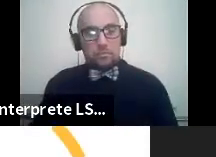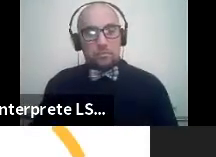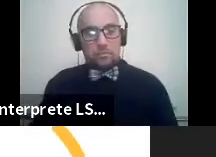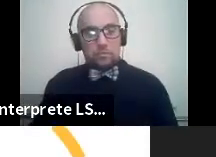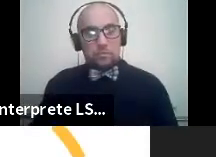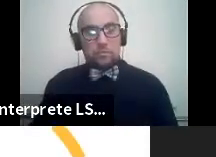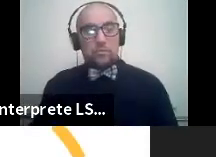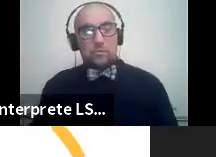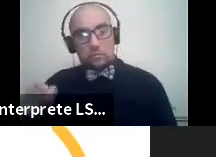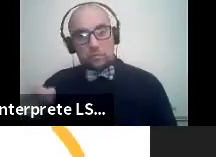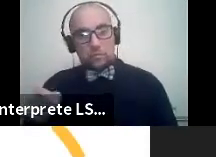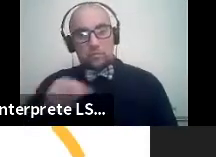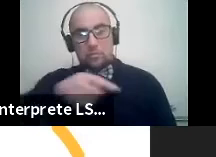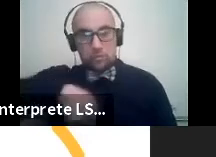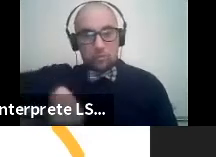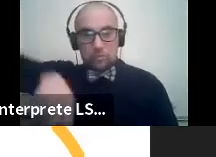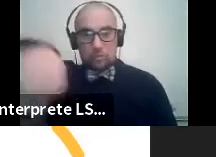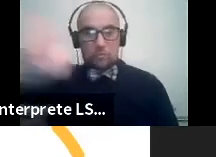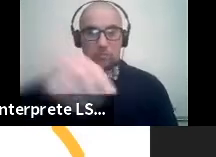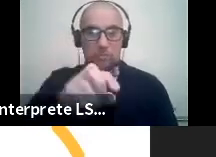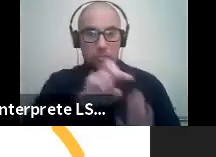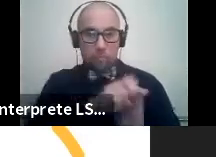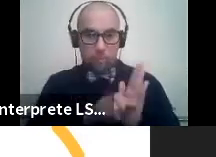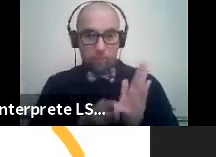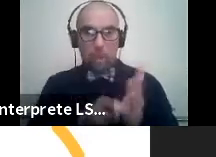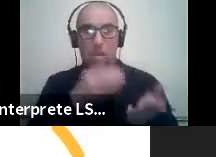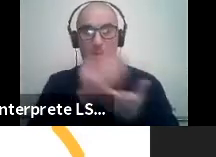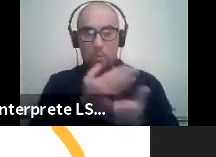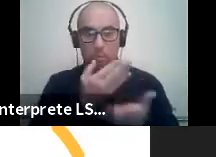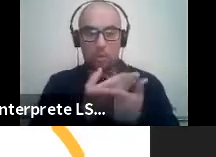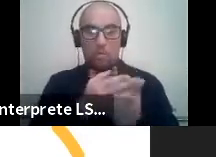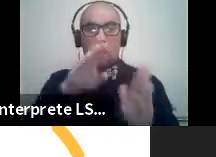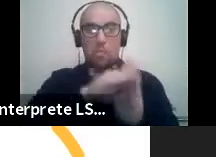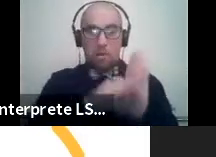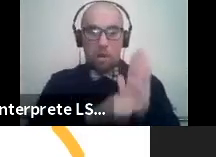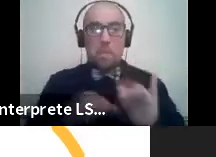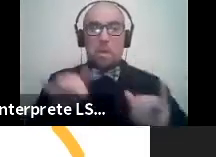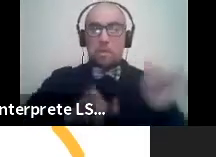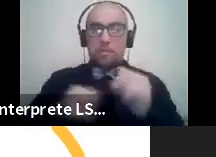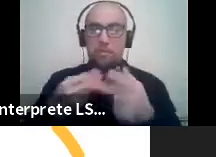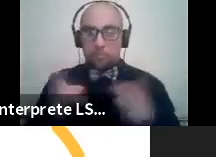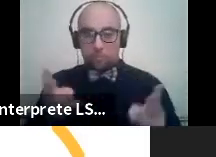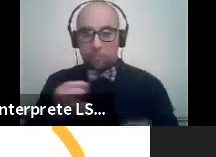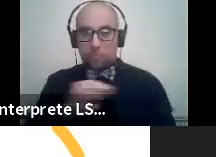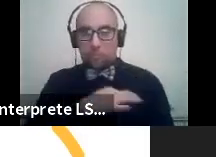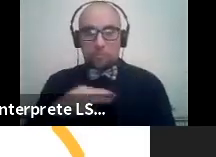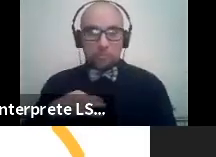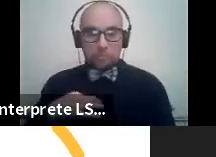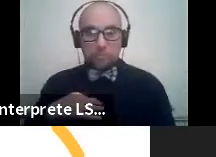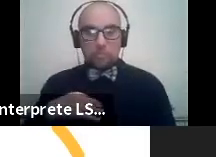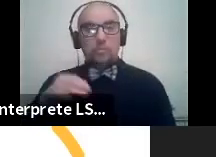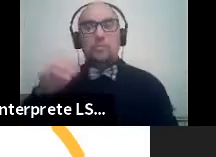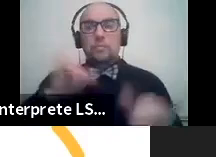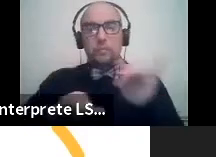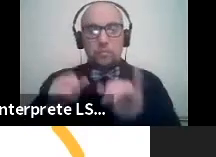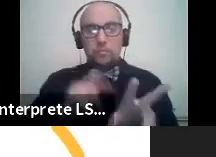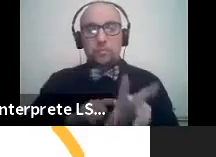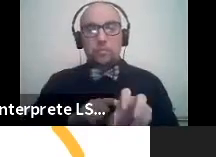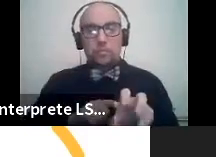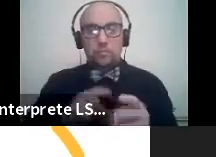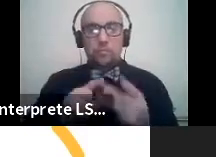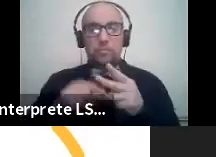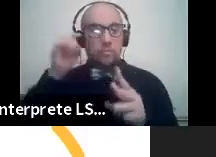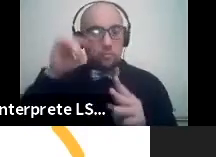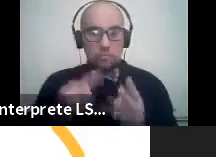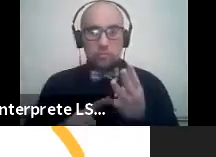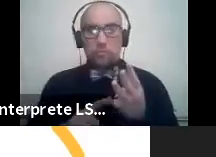Y es así como nuestro proyecto fue postulado al programa Ciencia Pública del Ministerio de Ciencia, Tecnología,